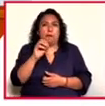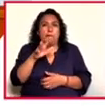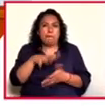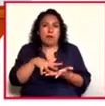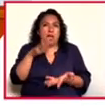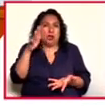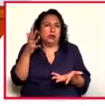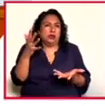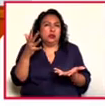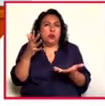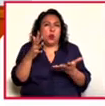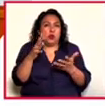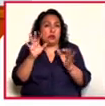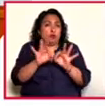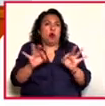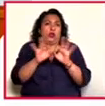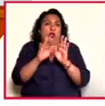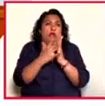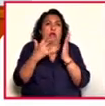literario,